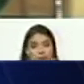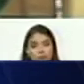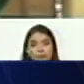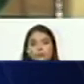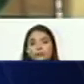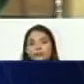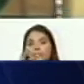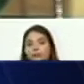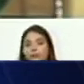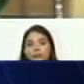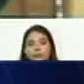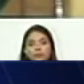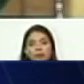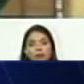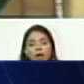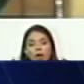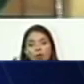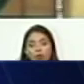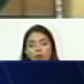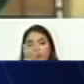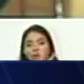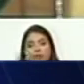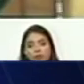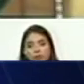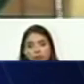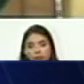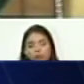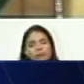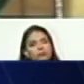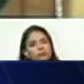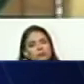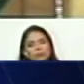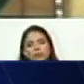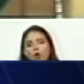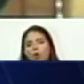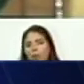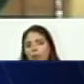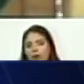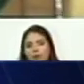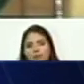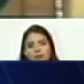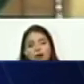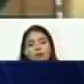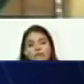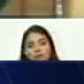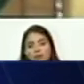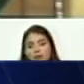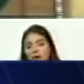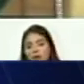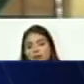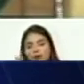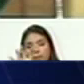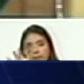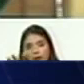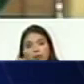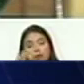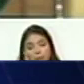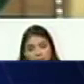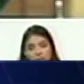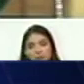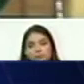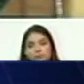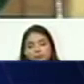mecanismos para la defensa de la economía venezolana, las relaciones comerciales y financieras de la patria, así como